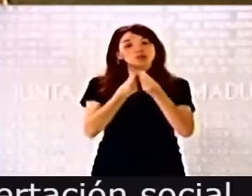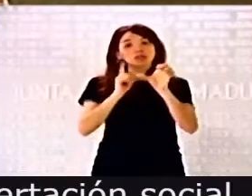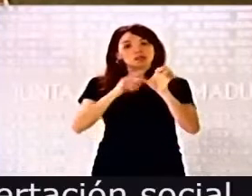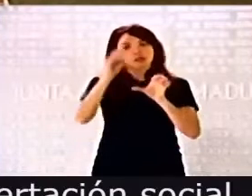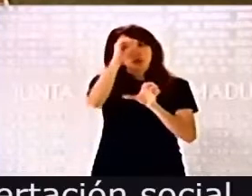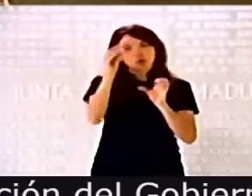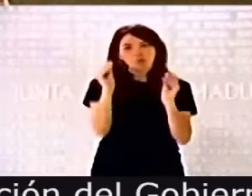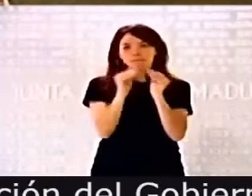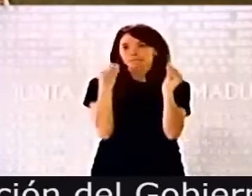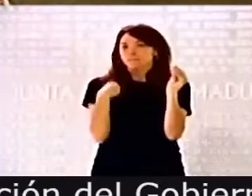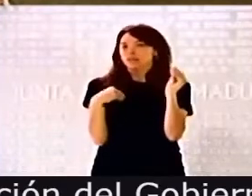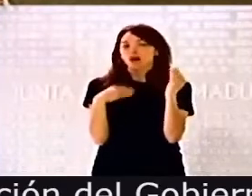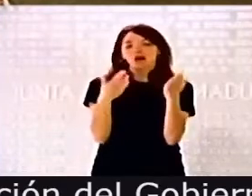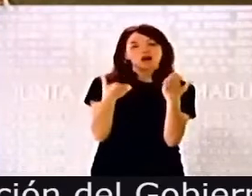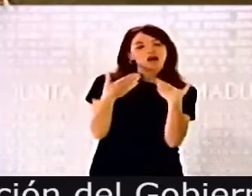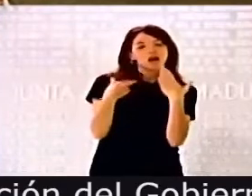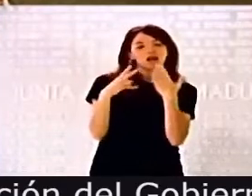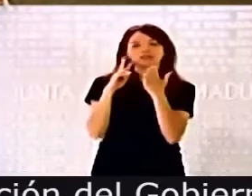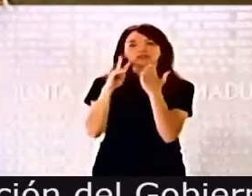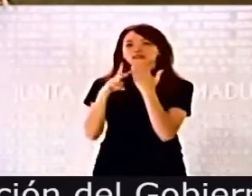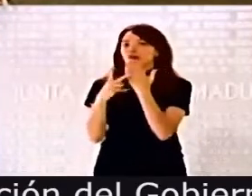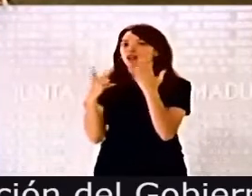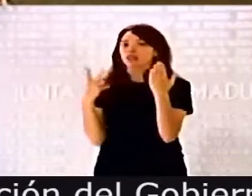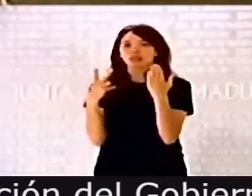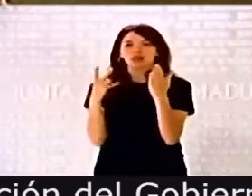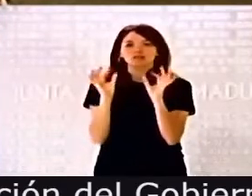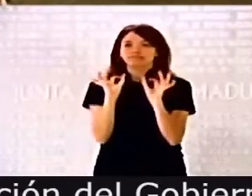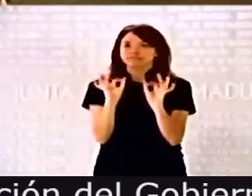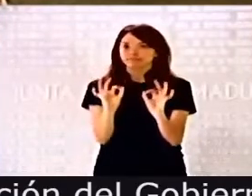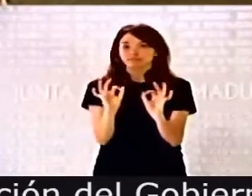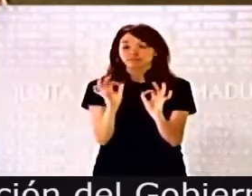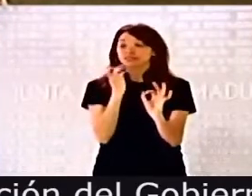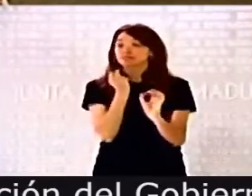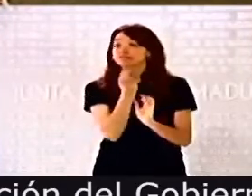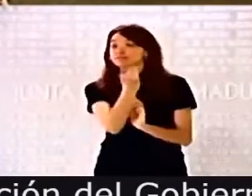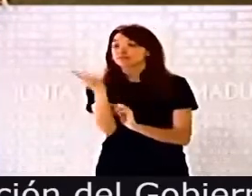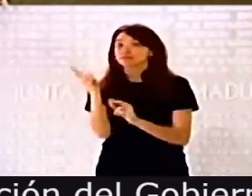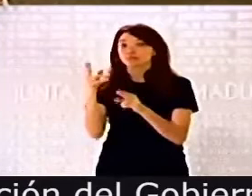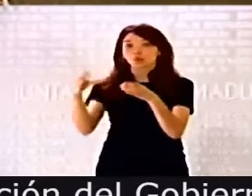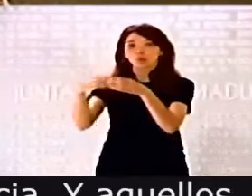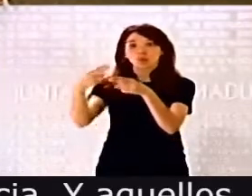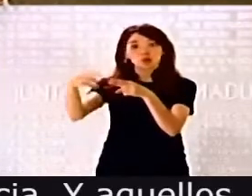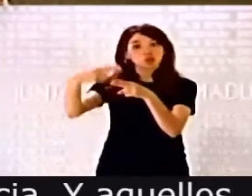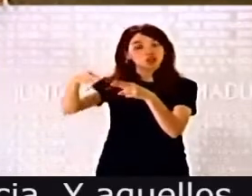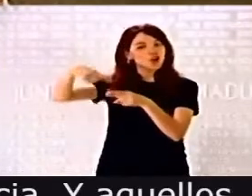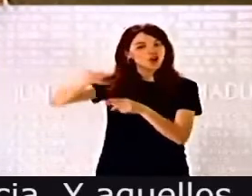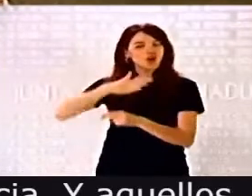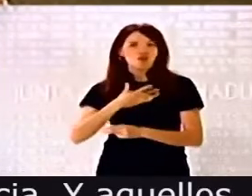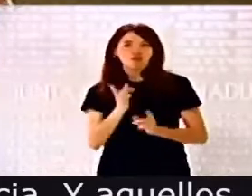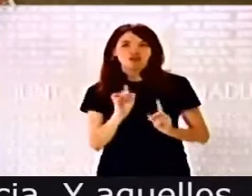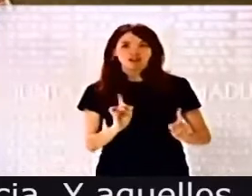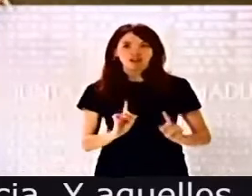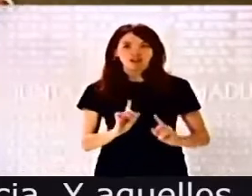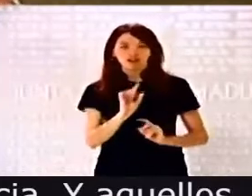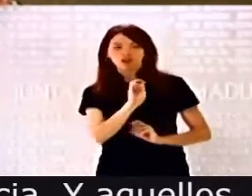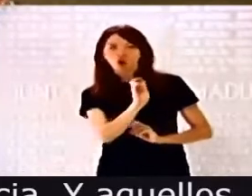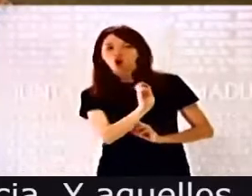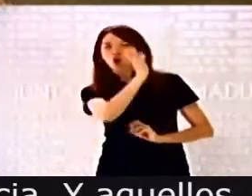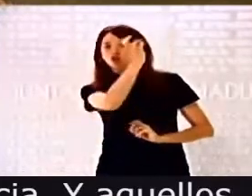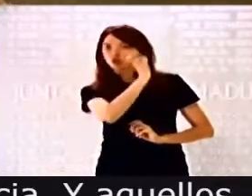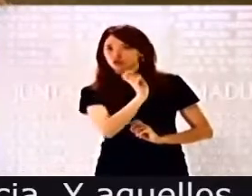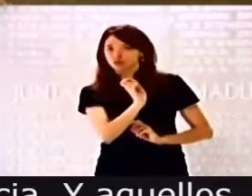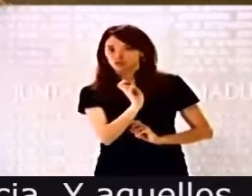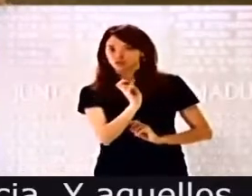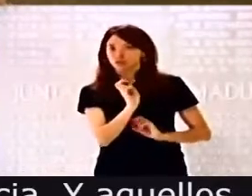Extremadura. Diálogo, transparencia. Y aquellos partidos políticos que no quieran que otros tengan